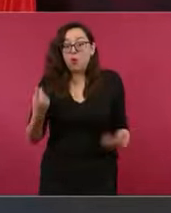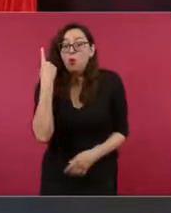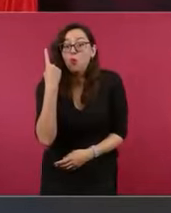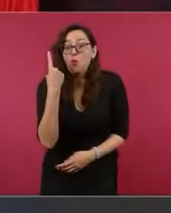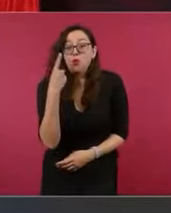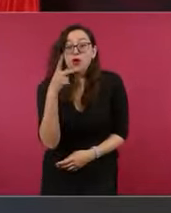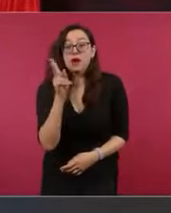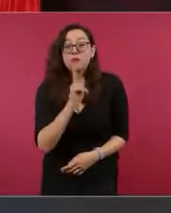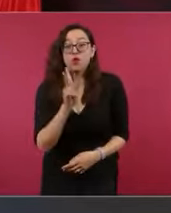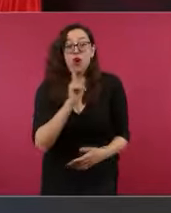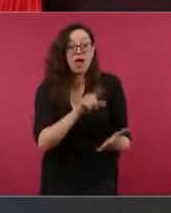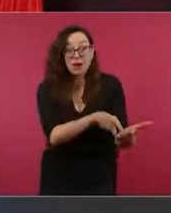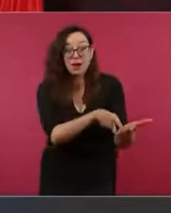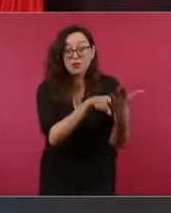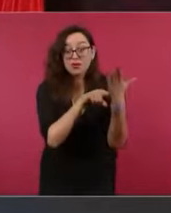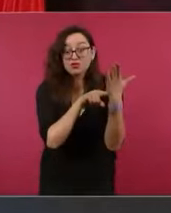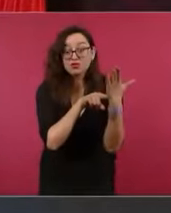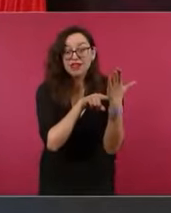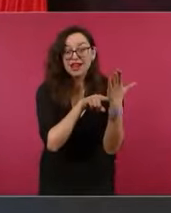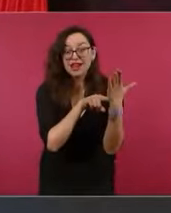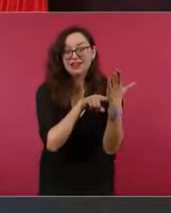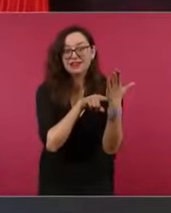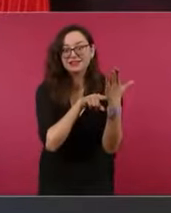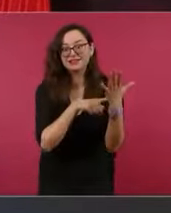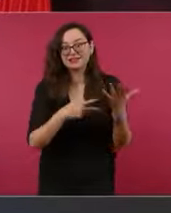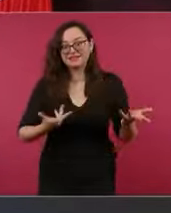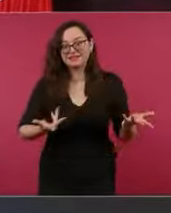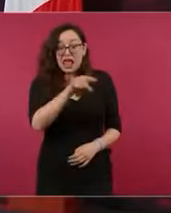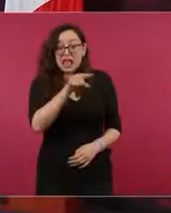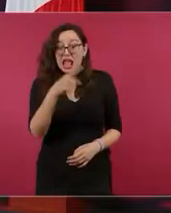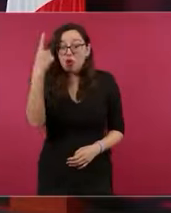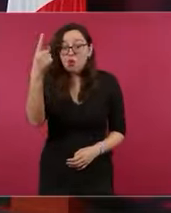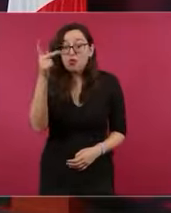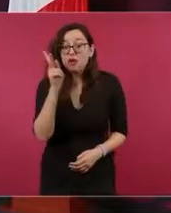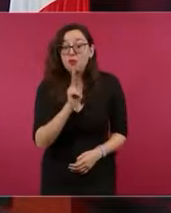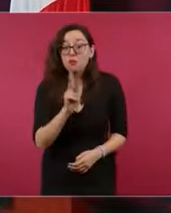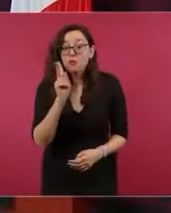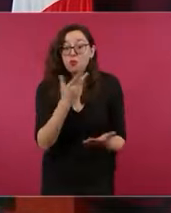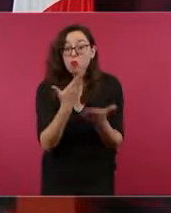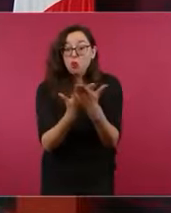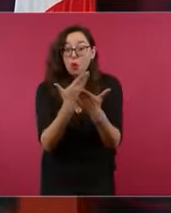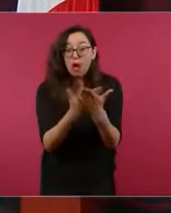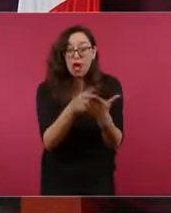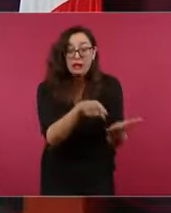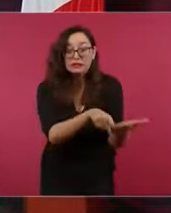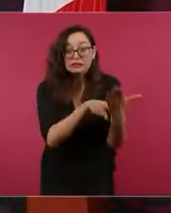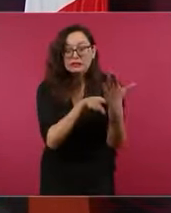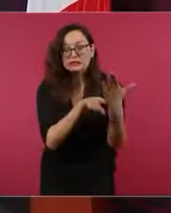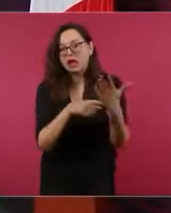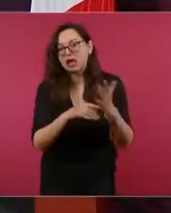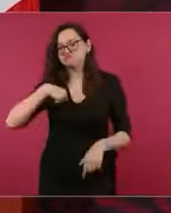estimo más importante en mi vida es mi honestidad. Por eso yo he